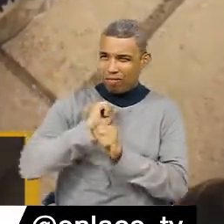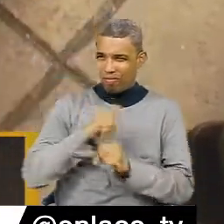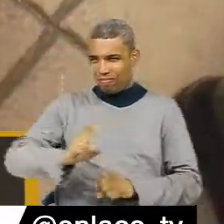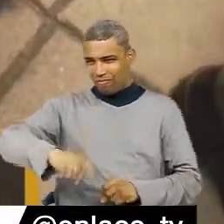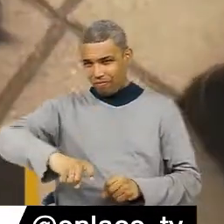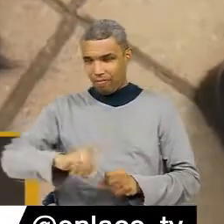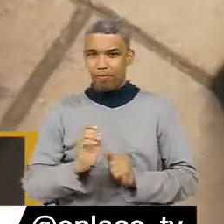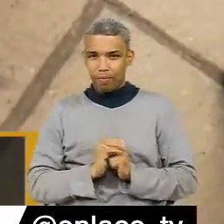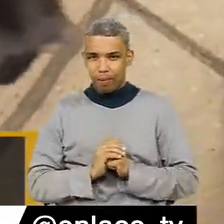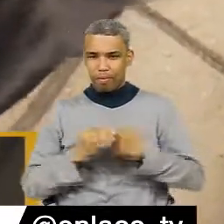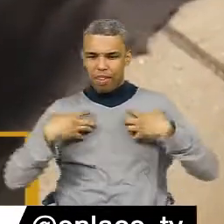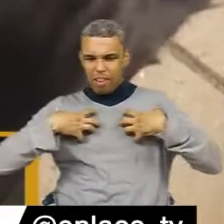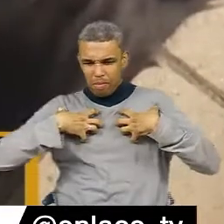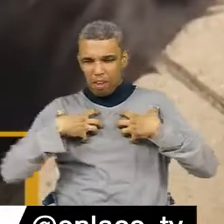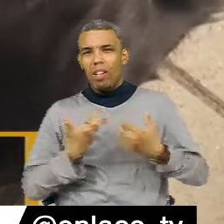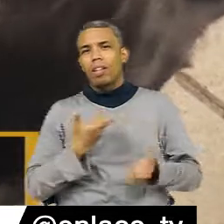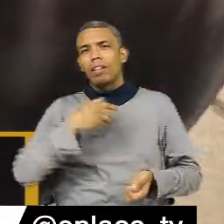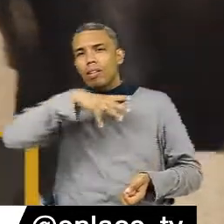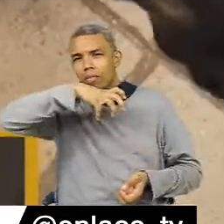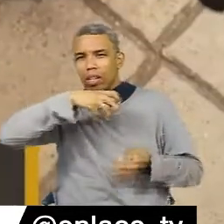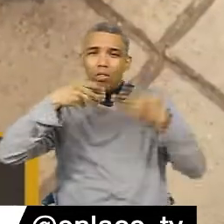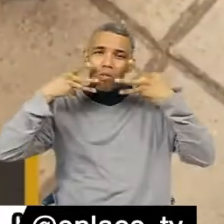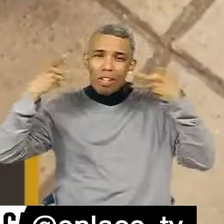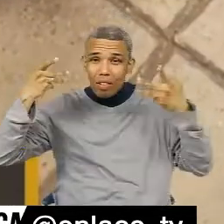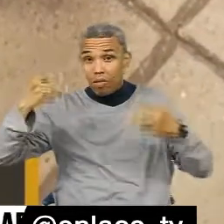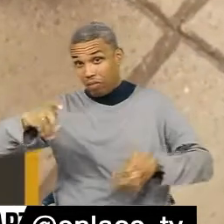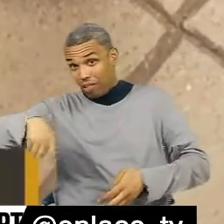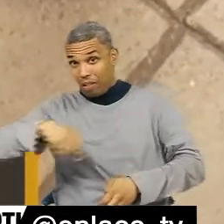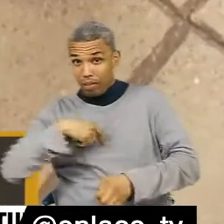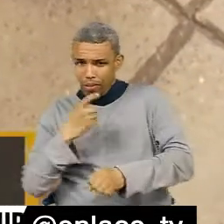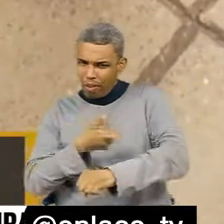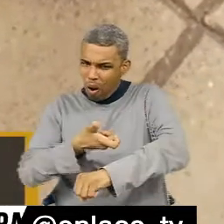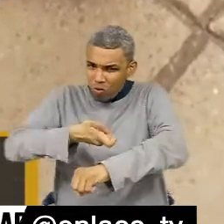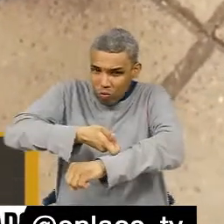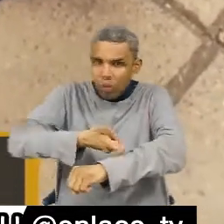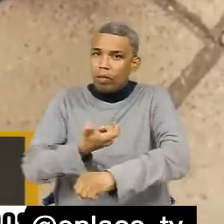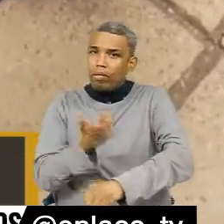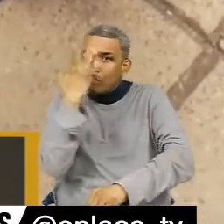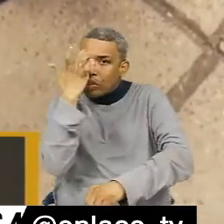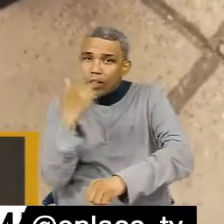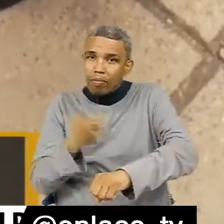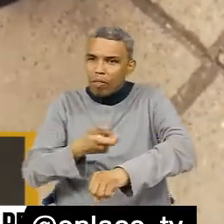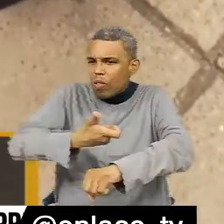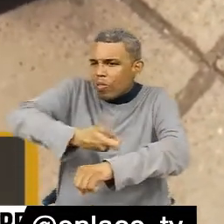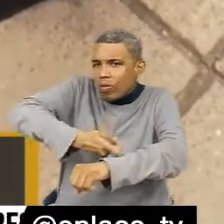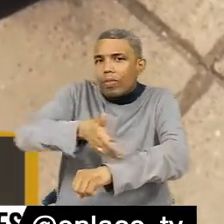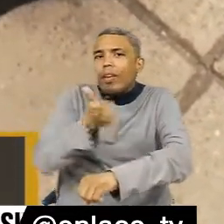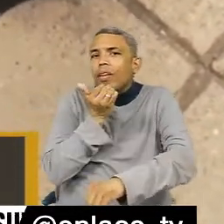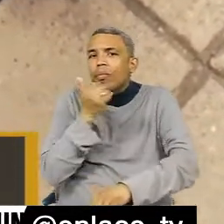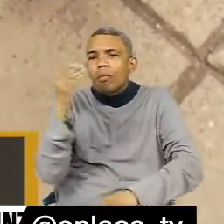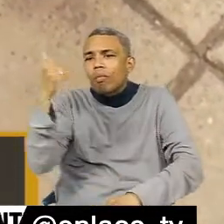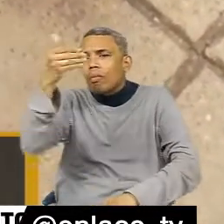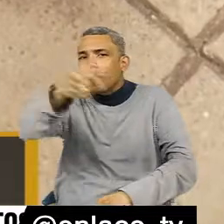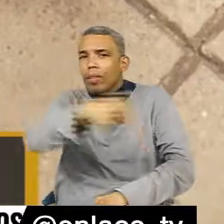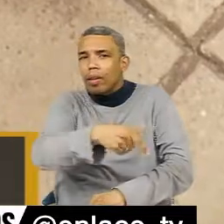el control de la rabia en Barranca Bermeja, ya que esto previene que haya enfermedad, una enfermedad mortal como la rabia, y se